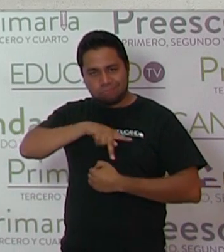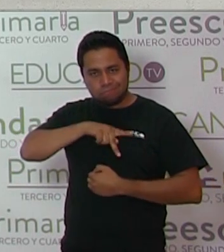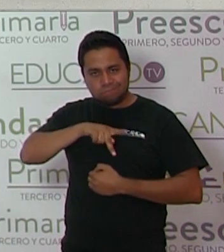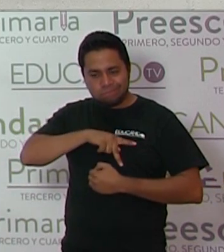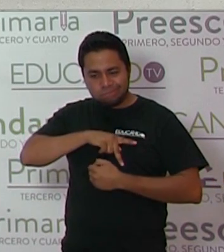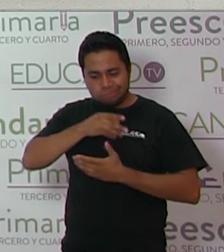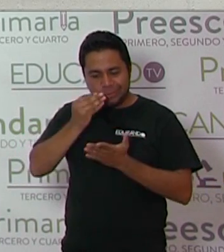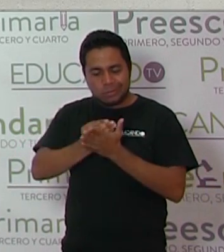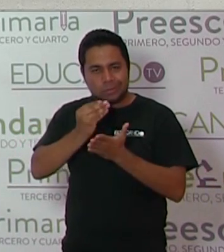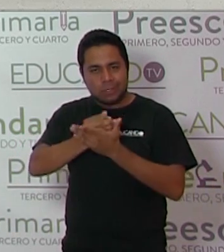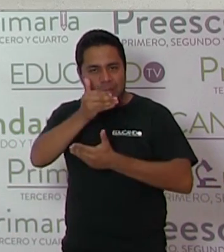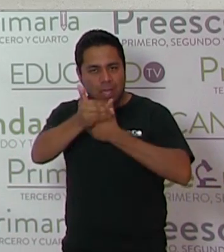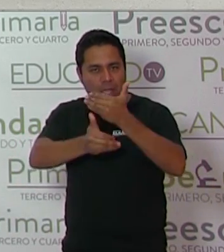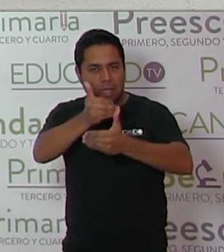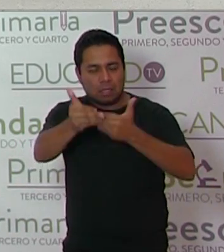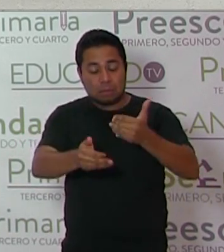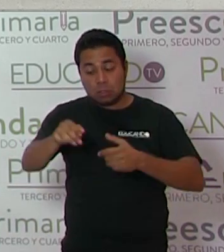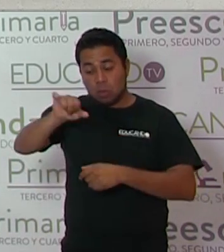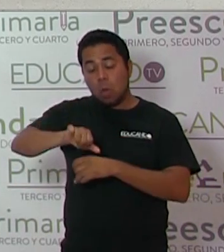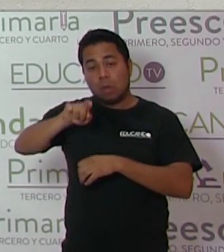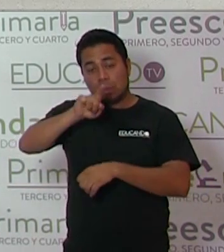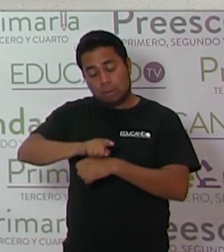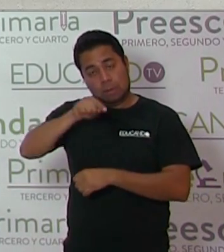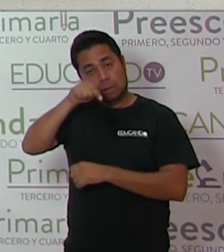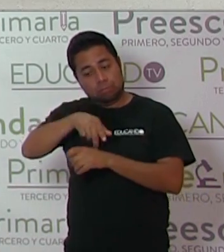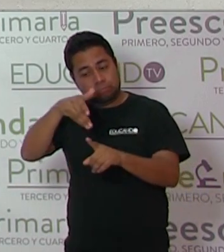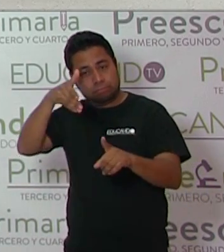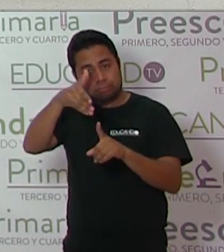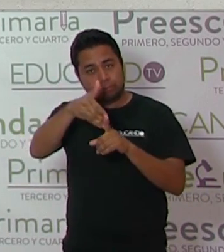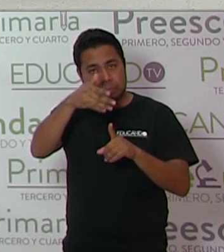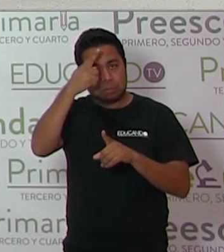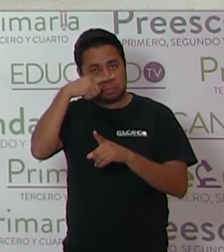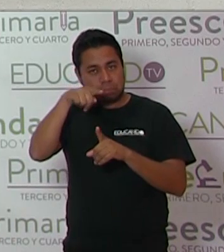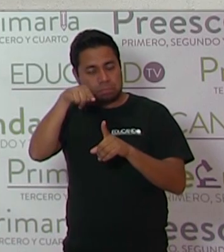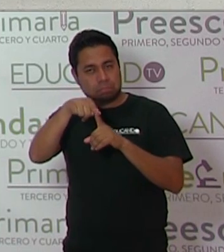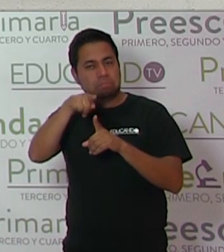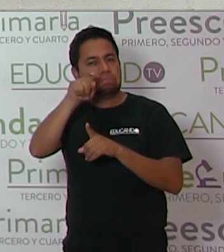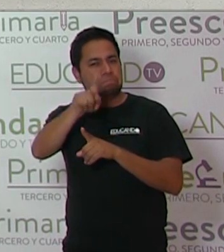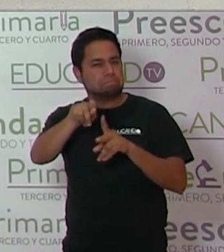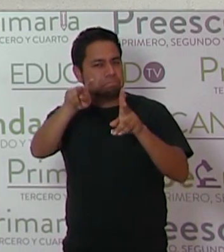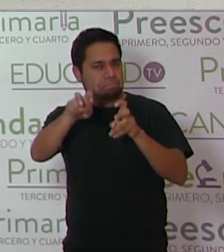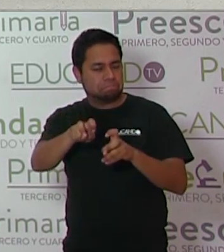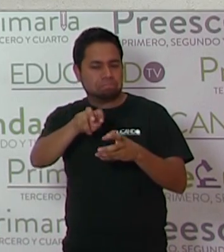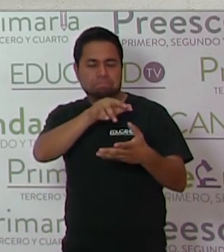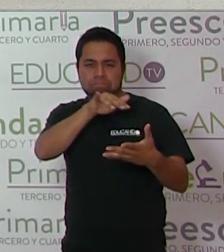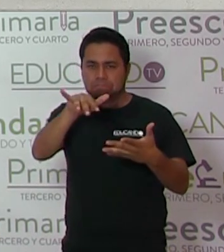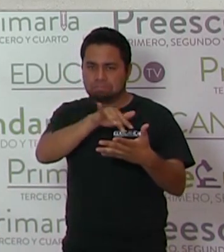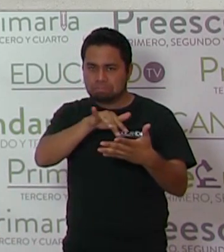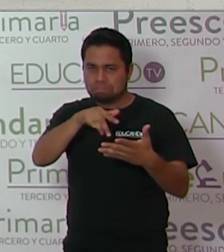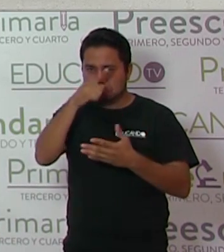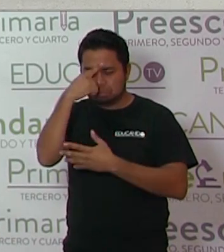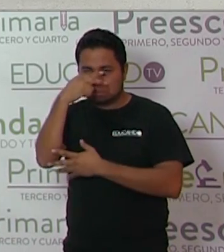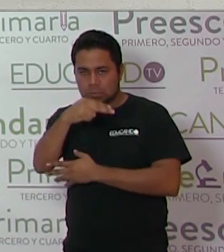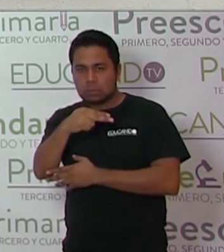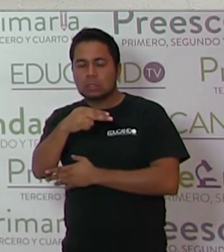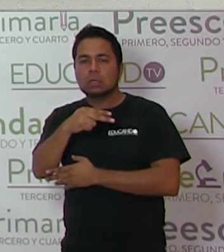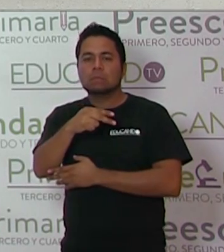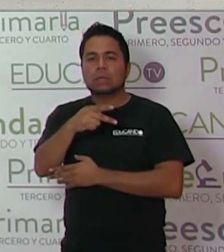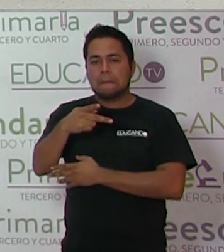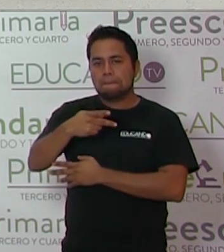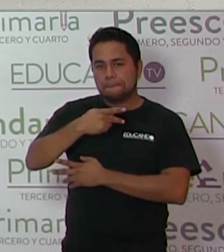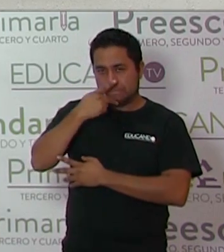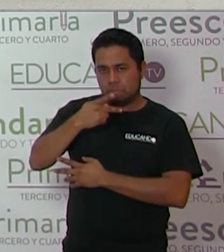sesiones posteriores. El día de hoy nos vamos a centrar en un recurso literario que se llama